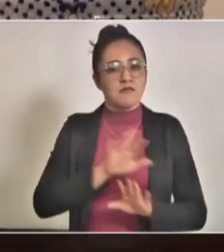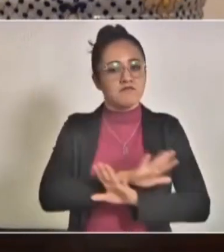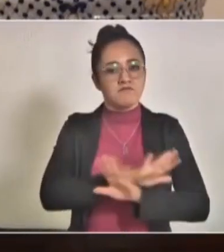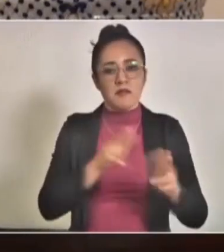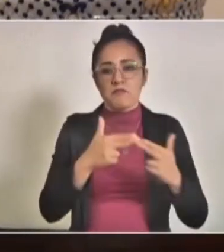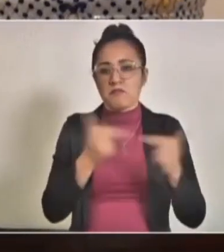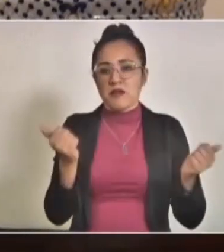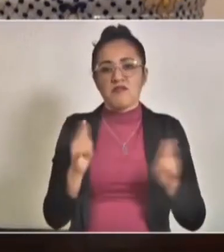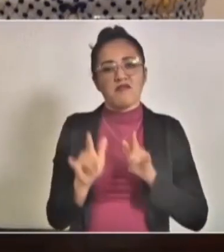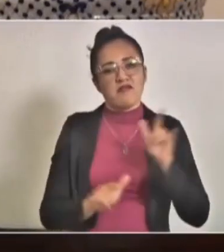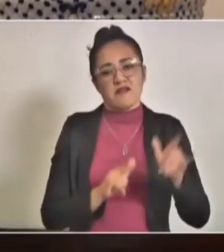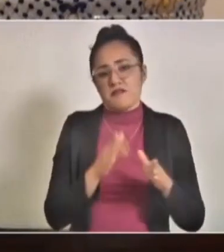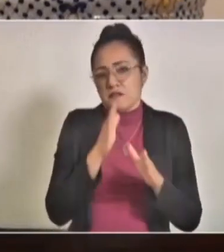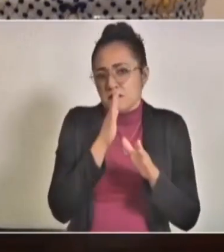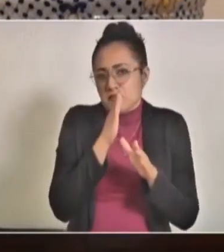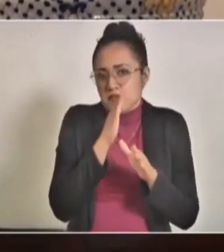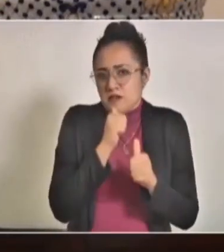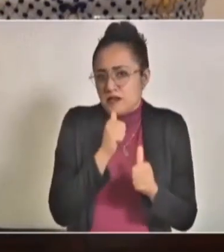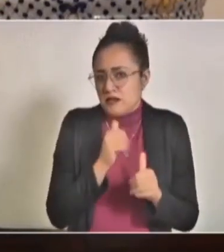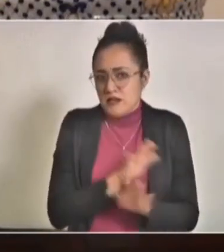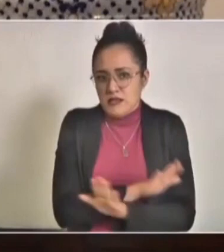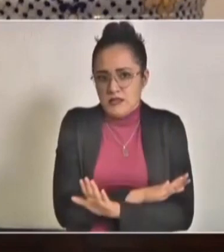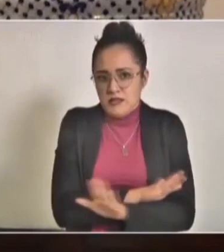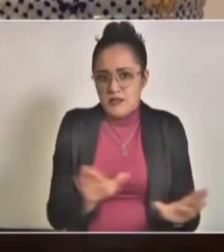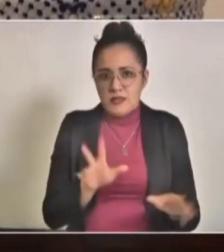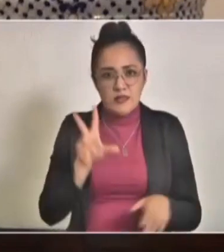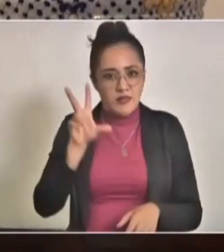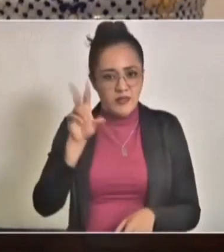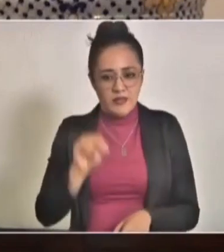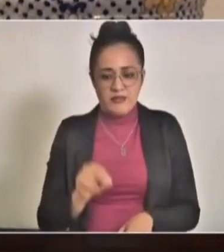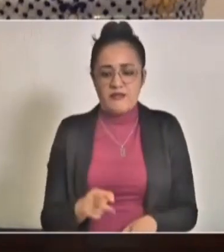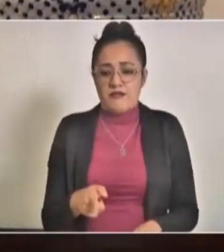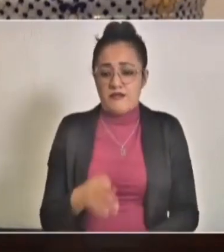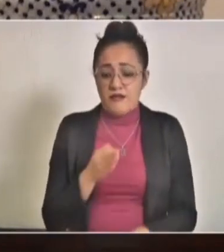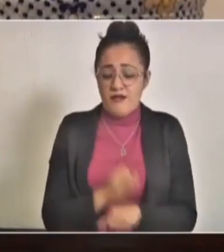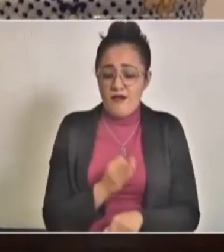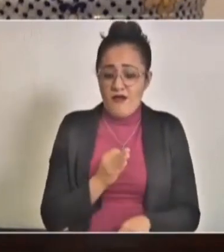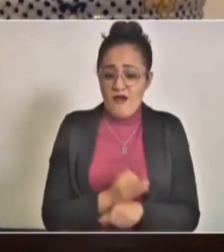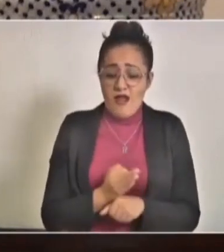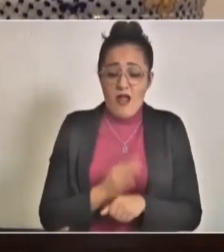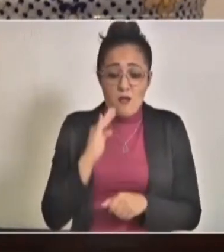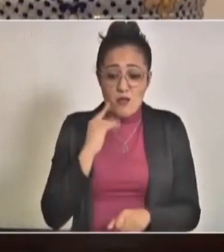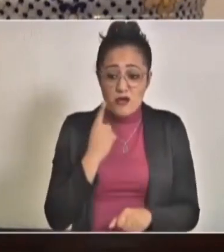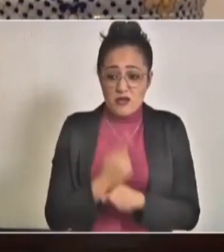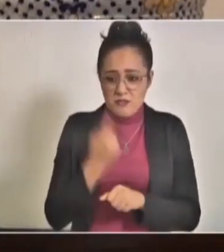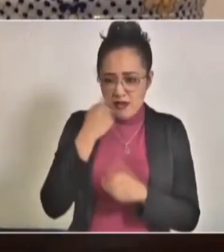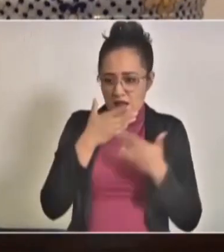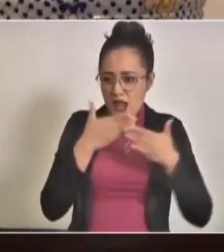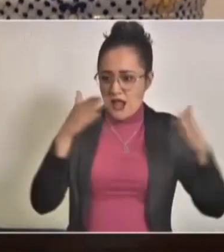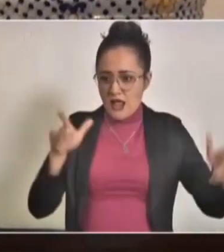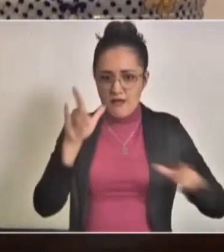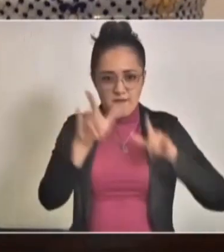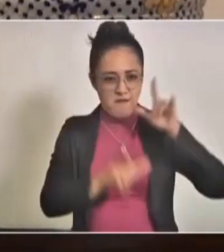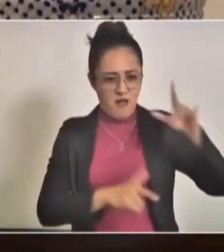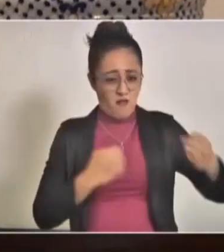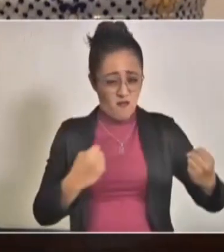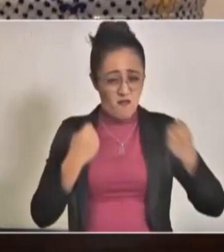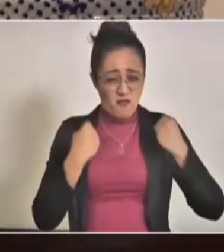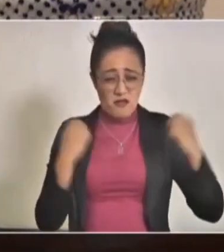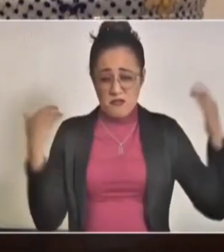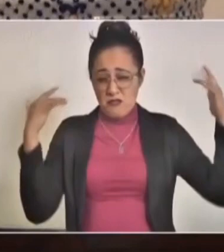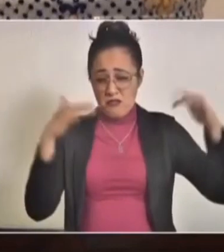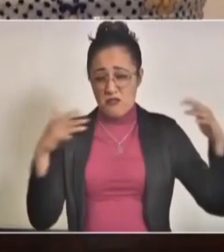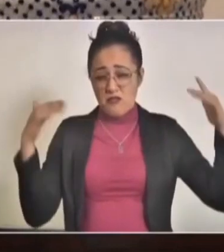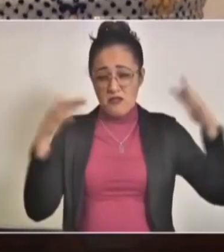no como a veces no estamos por favor en condiciones de que haya un evento masivo